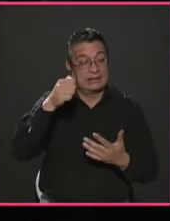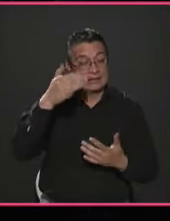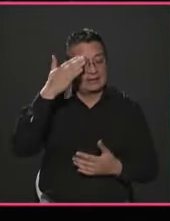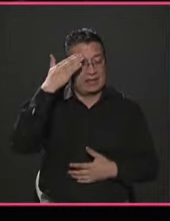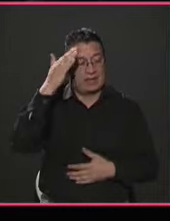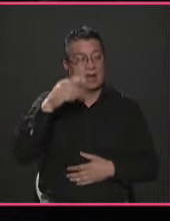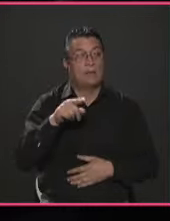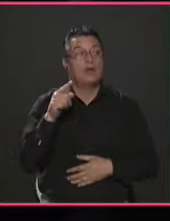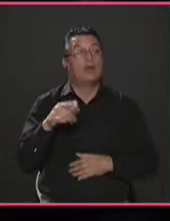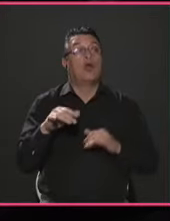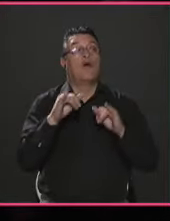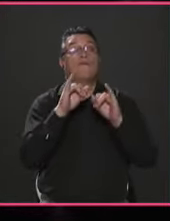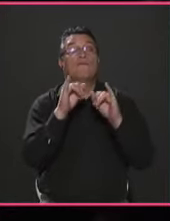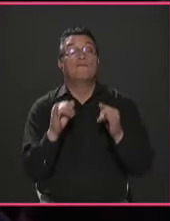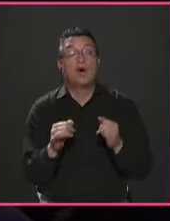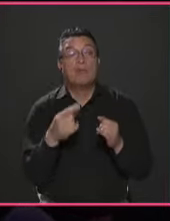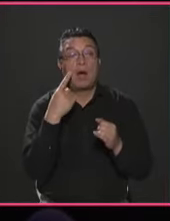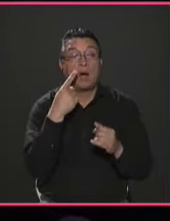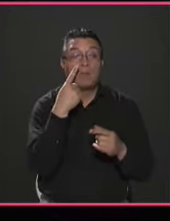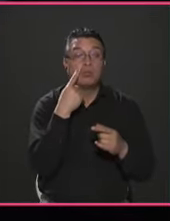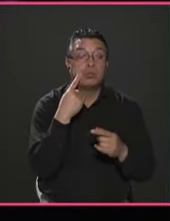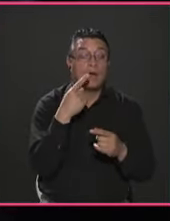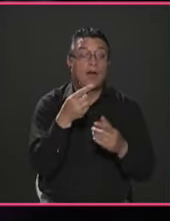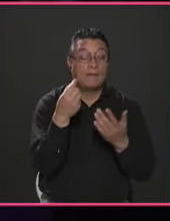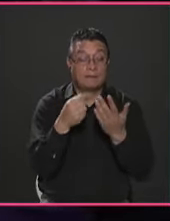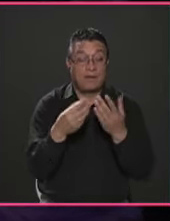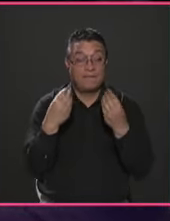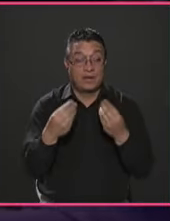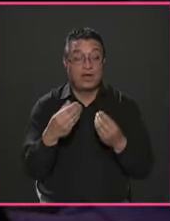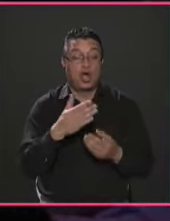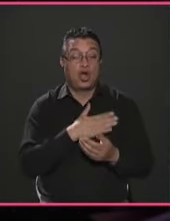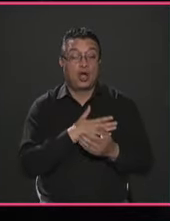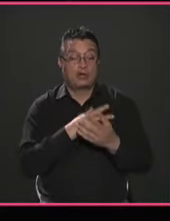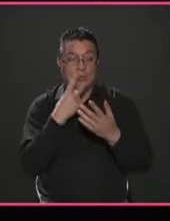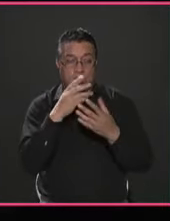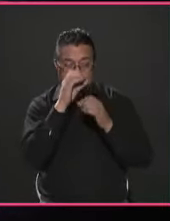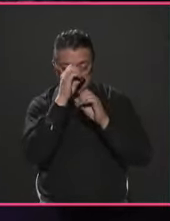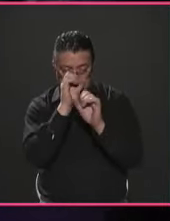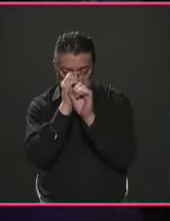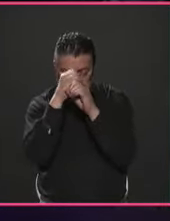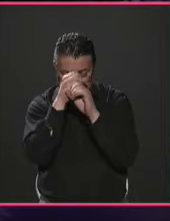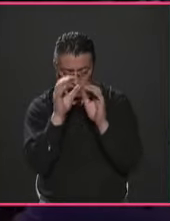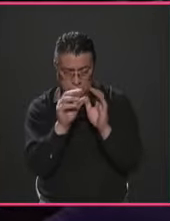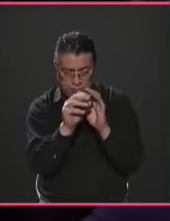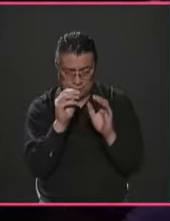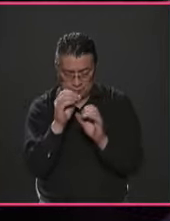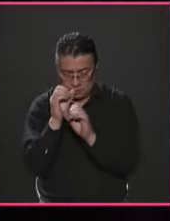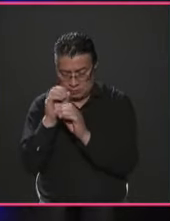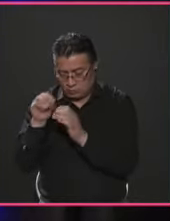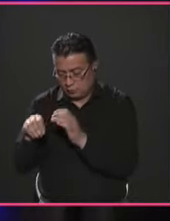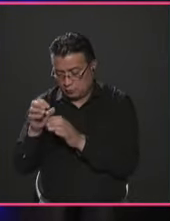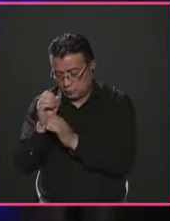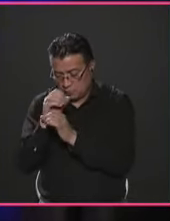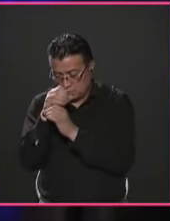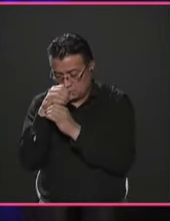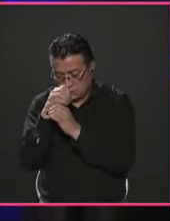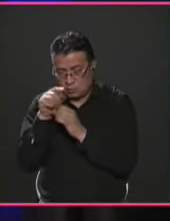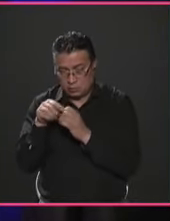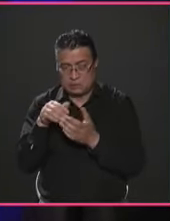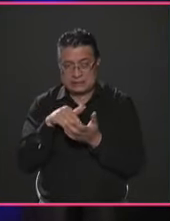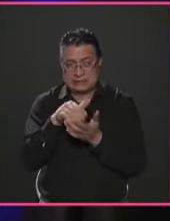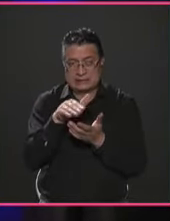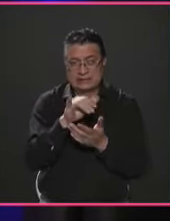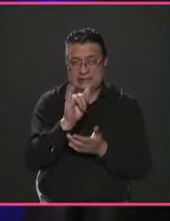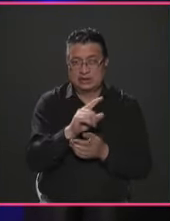forma de chequear si está funcionando bien es sacar un poco del corazón y mirarlo debajo del microscopio y ver si está rechazado o